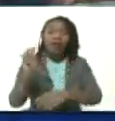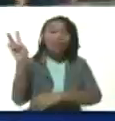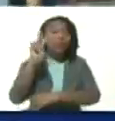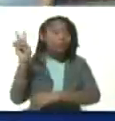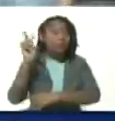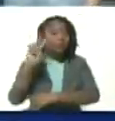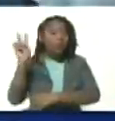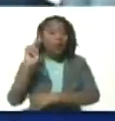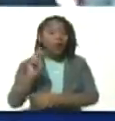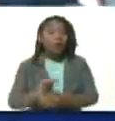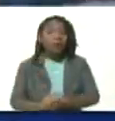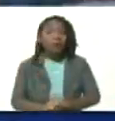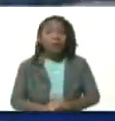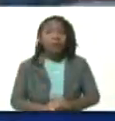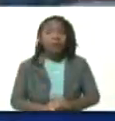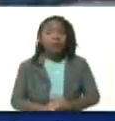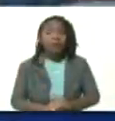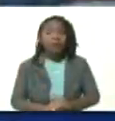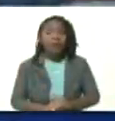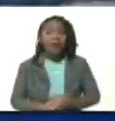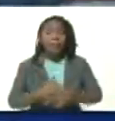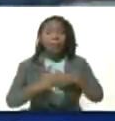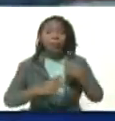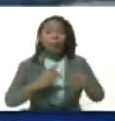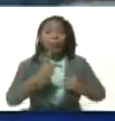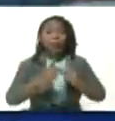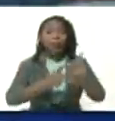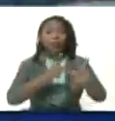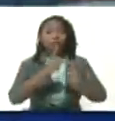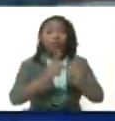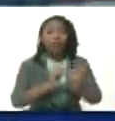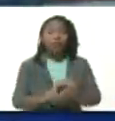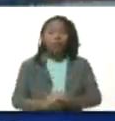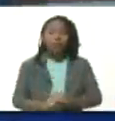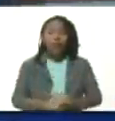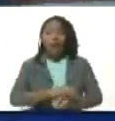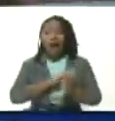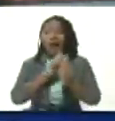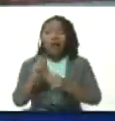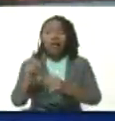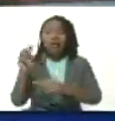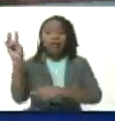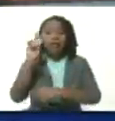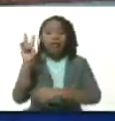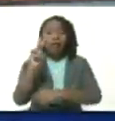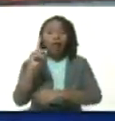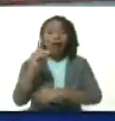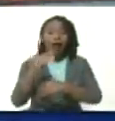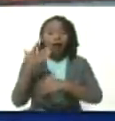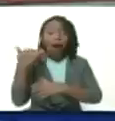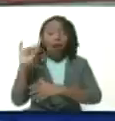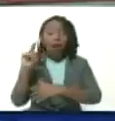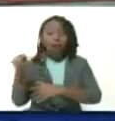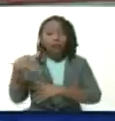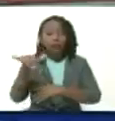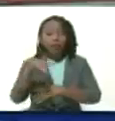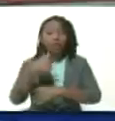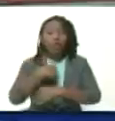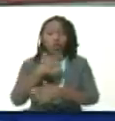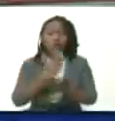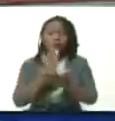Venezuela de la producción. Esa Venezuela que anda por allí, yo siempre le envío mis